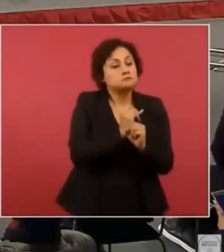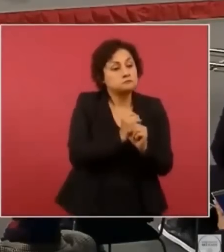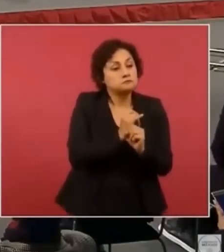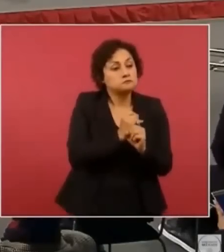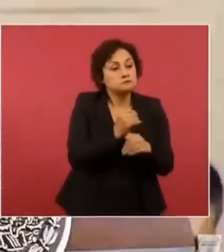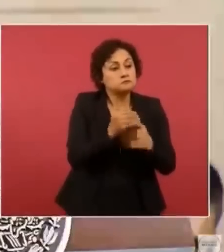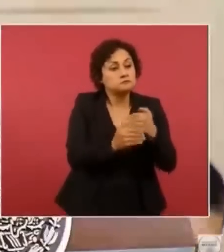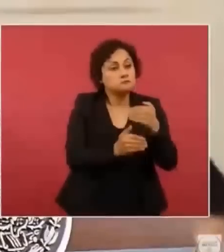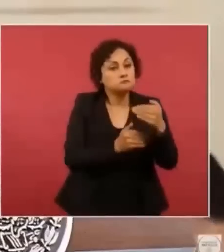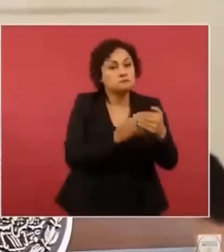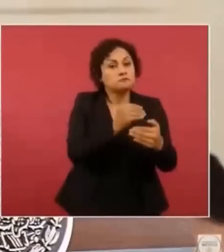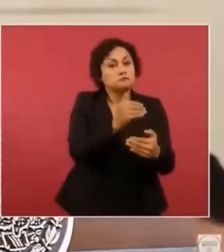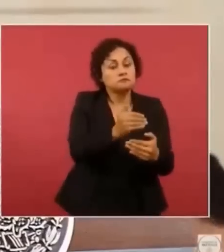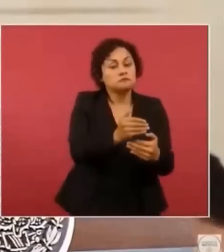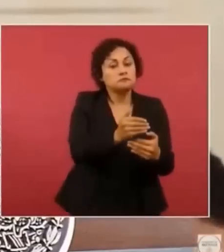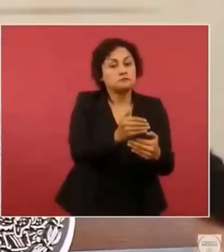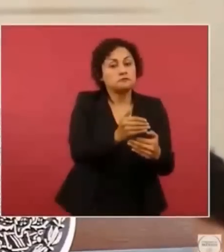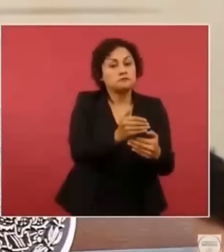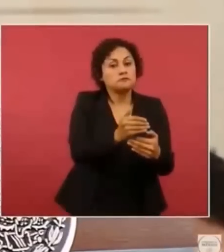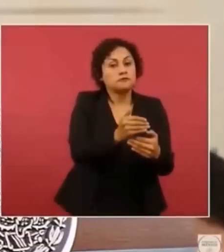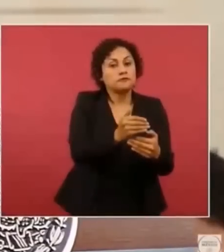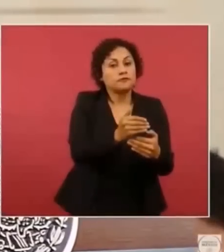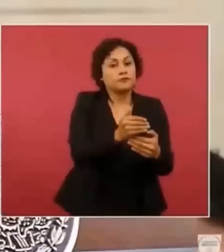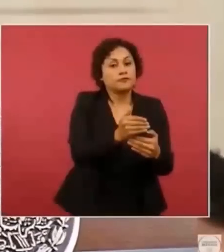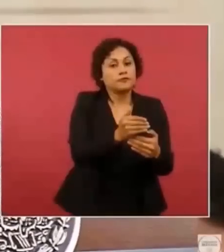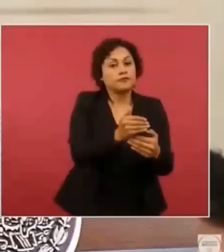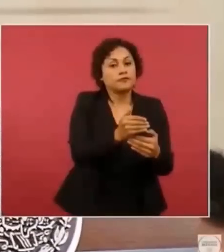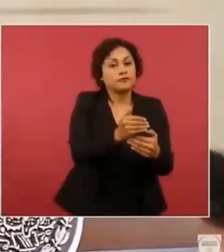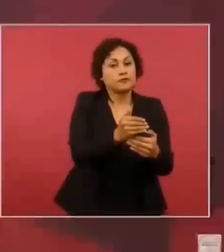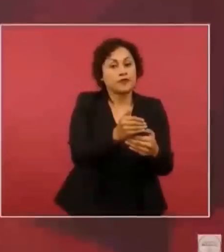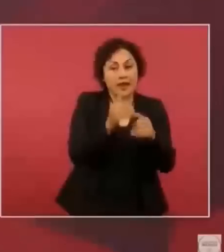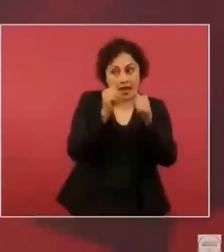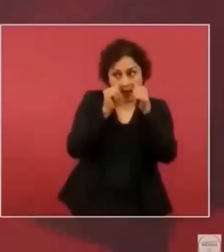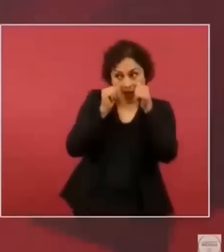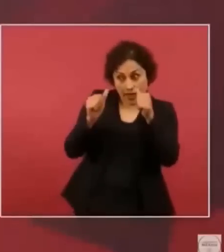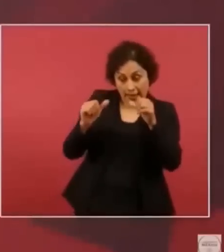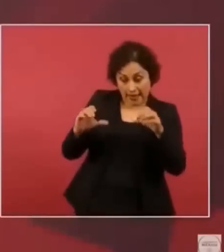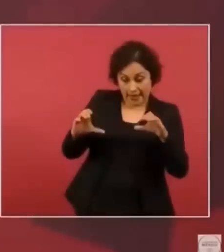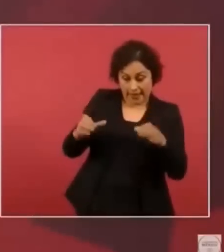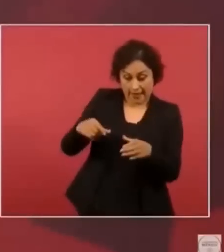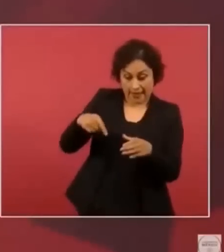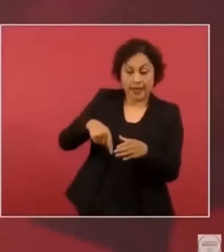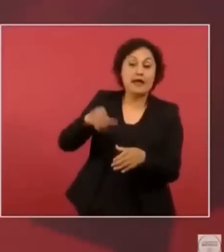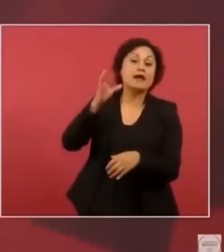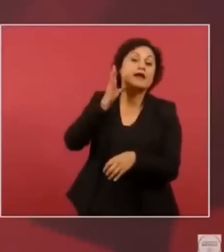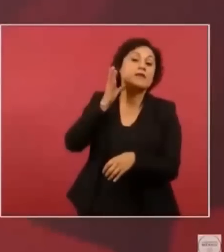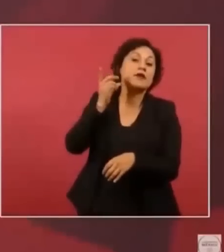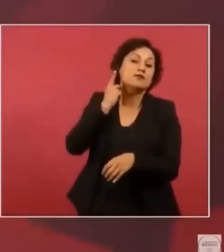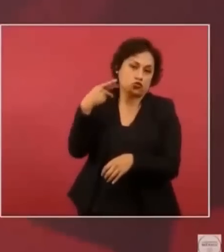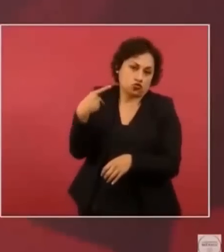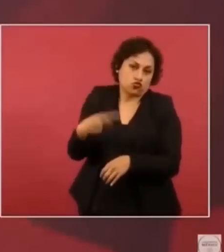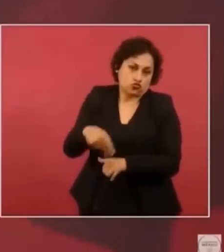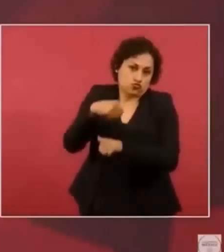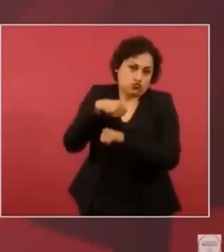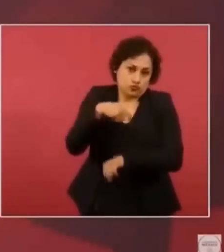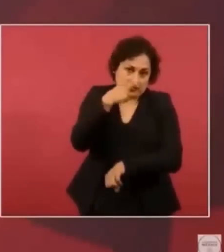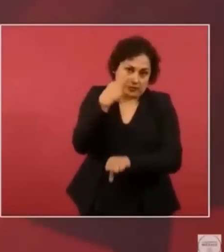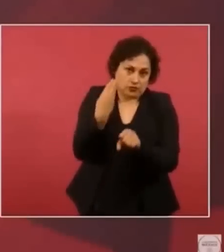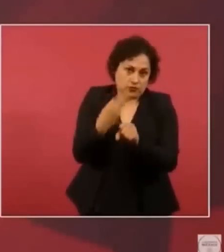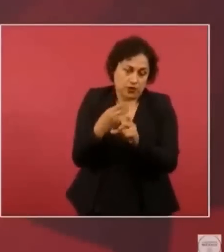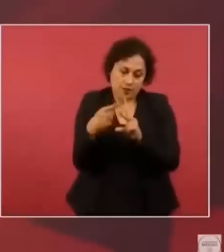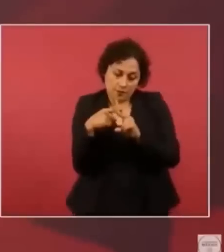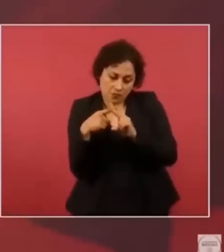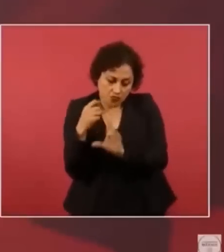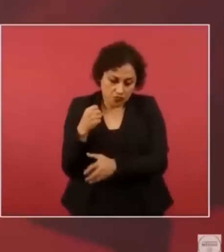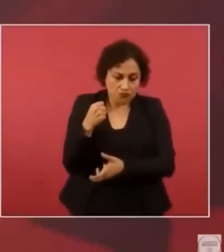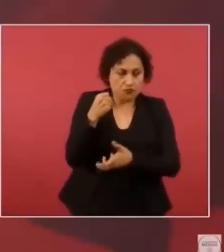de hacerle caso a la Cámara de Diputados, que es la emisora del presupuesto, de que por favor no fuera a